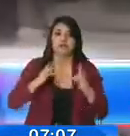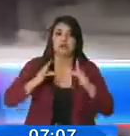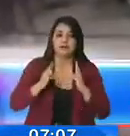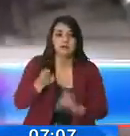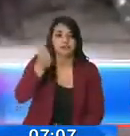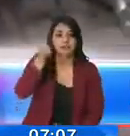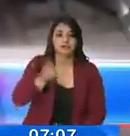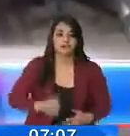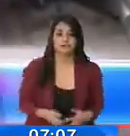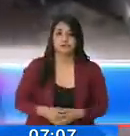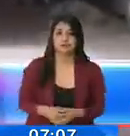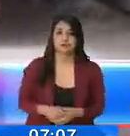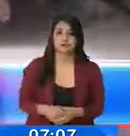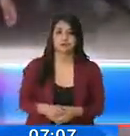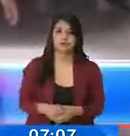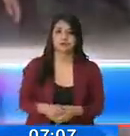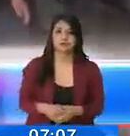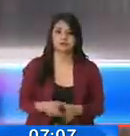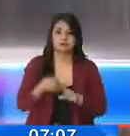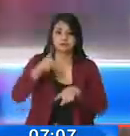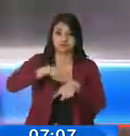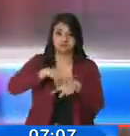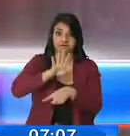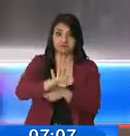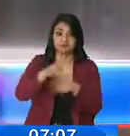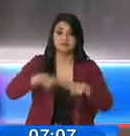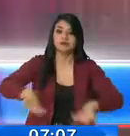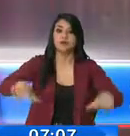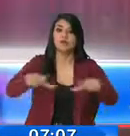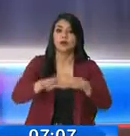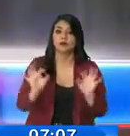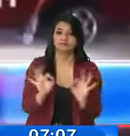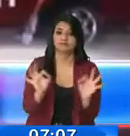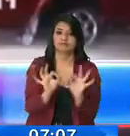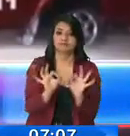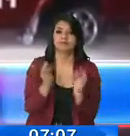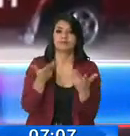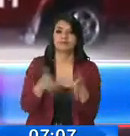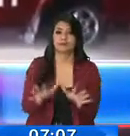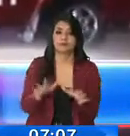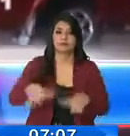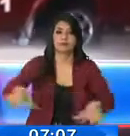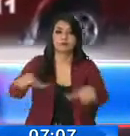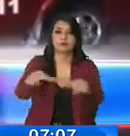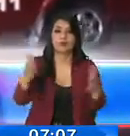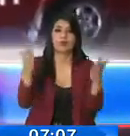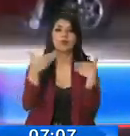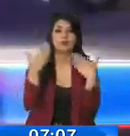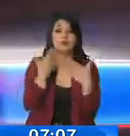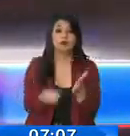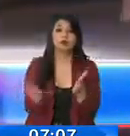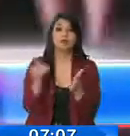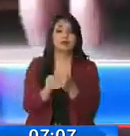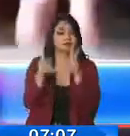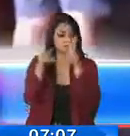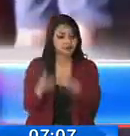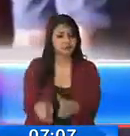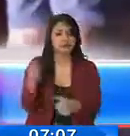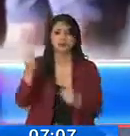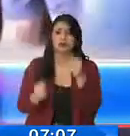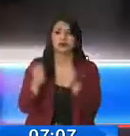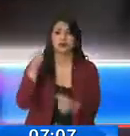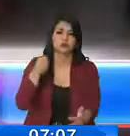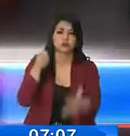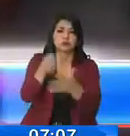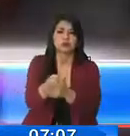ido. Sin embargo, este no es el único accidente que se registró durante las últimas horas en la ciudad de Guayaquil. Otro de las mismas características